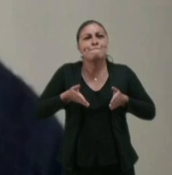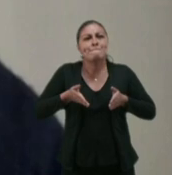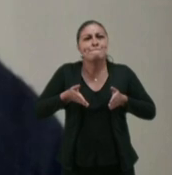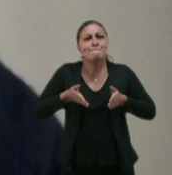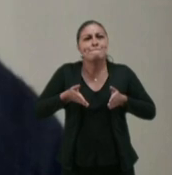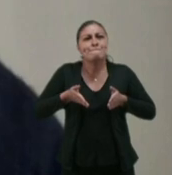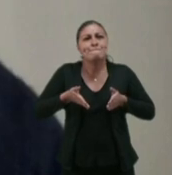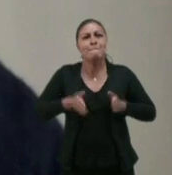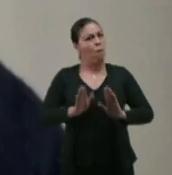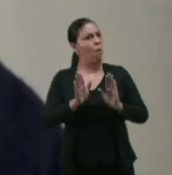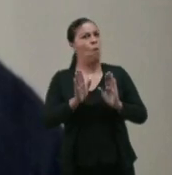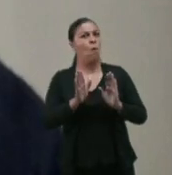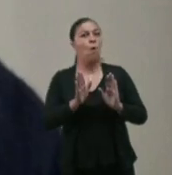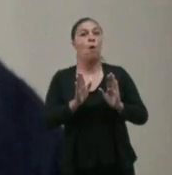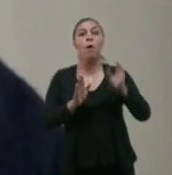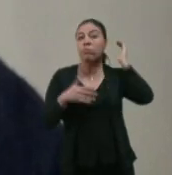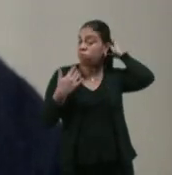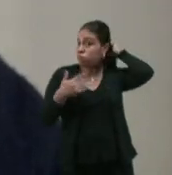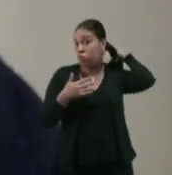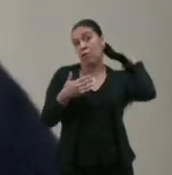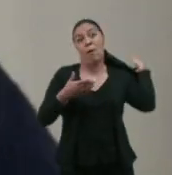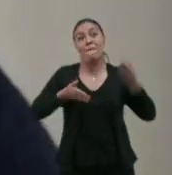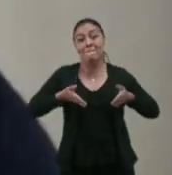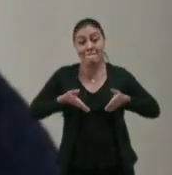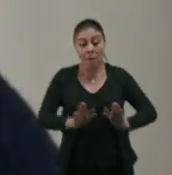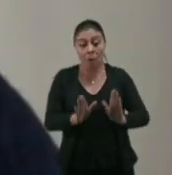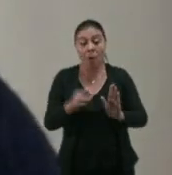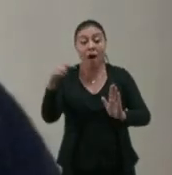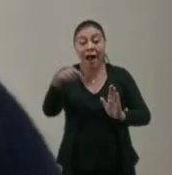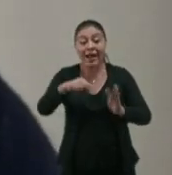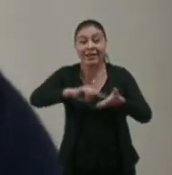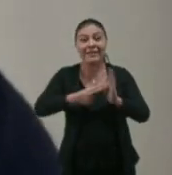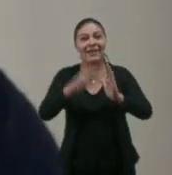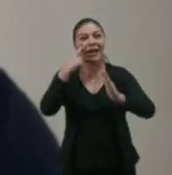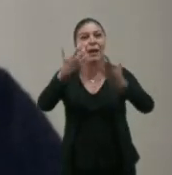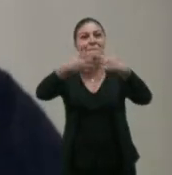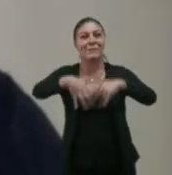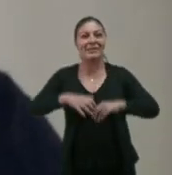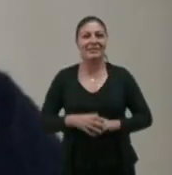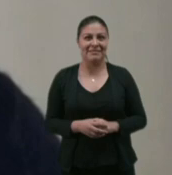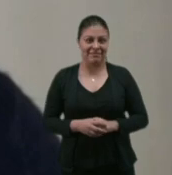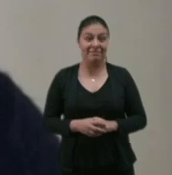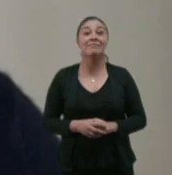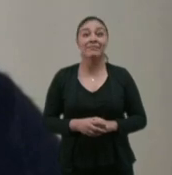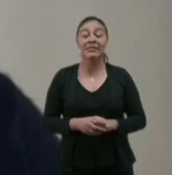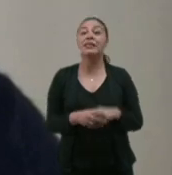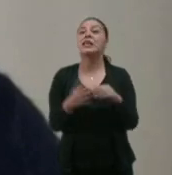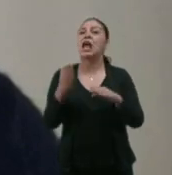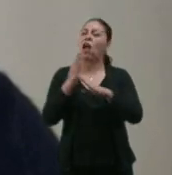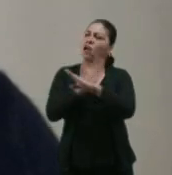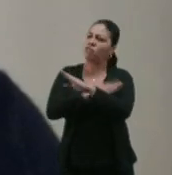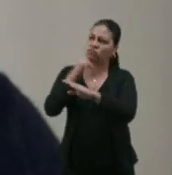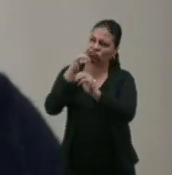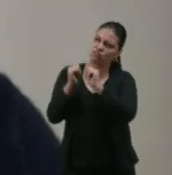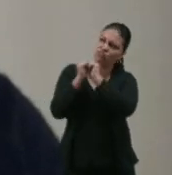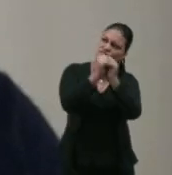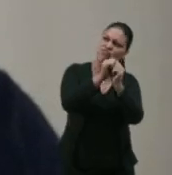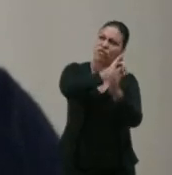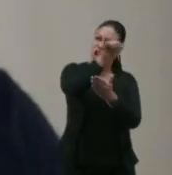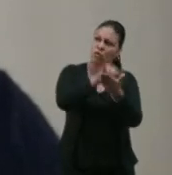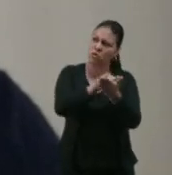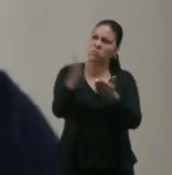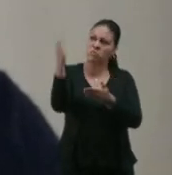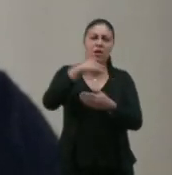vida fue muy complejo, había que conseguir capital, que si bien este inversor cuando lo llevamos al aeropuerto dijo que iba a invertir y